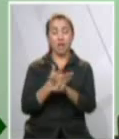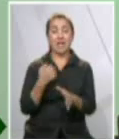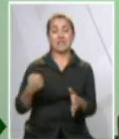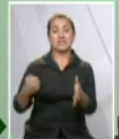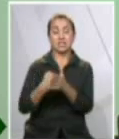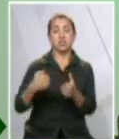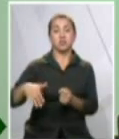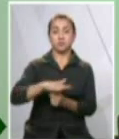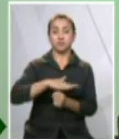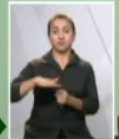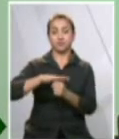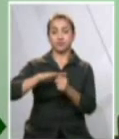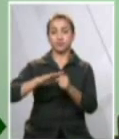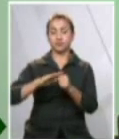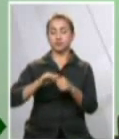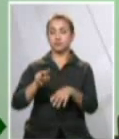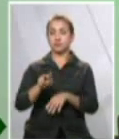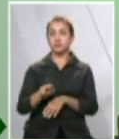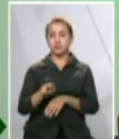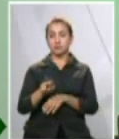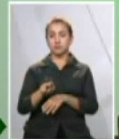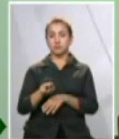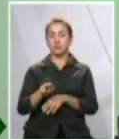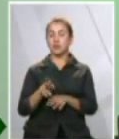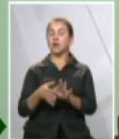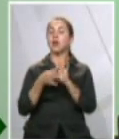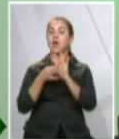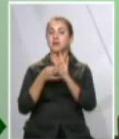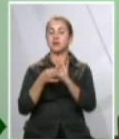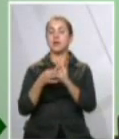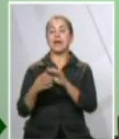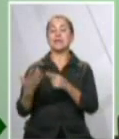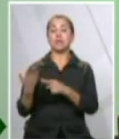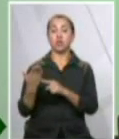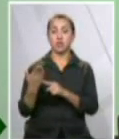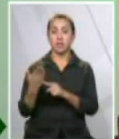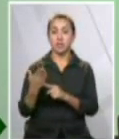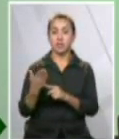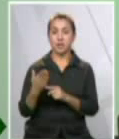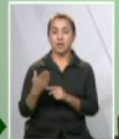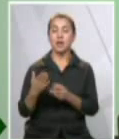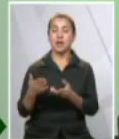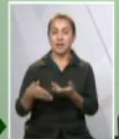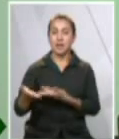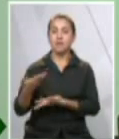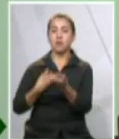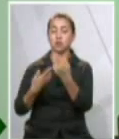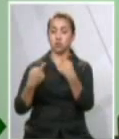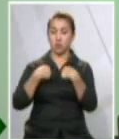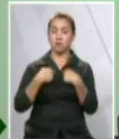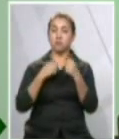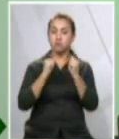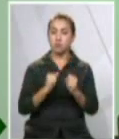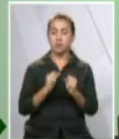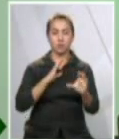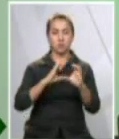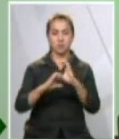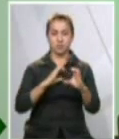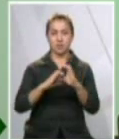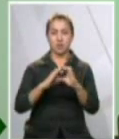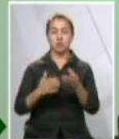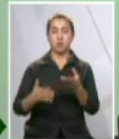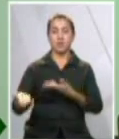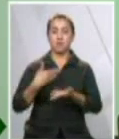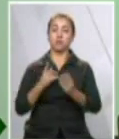una situación de enclaustramiento. Y es la tecnología la que no le ha devuelto a él la posibilidad de comunicarse, nos ha